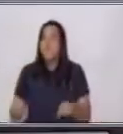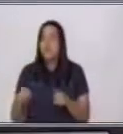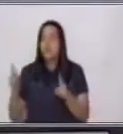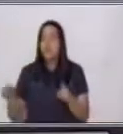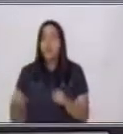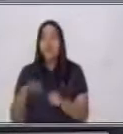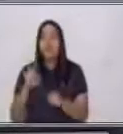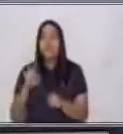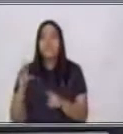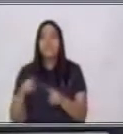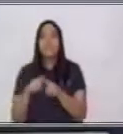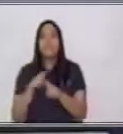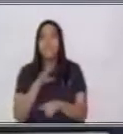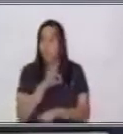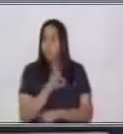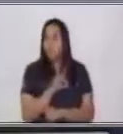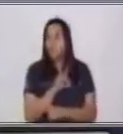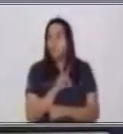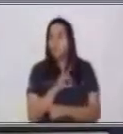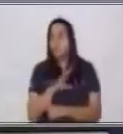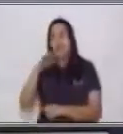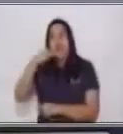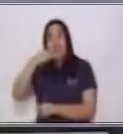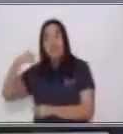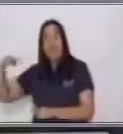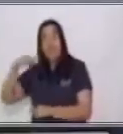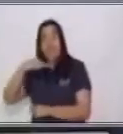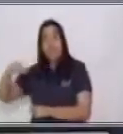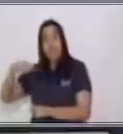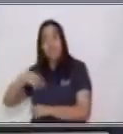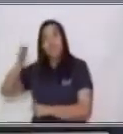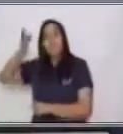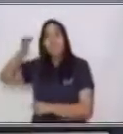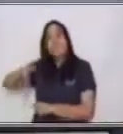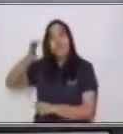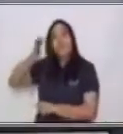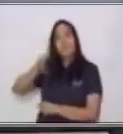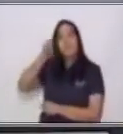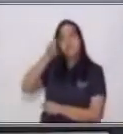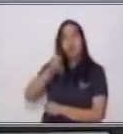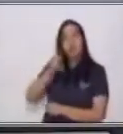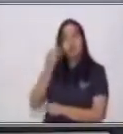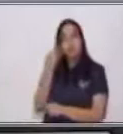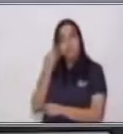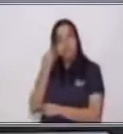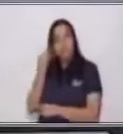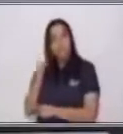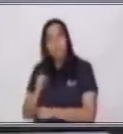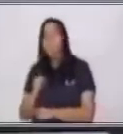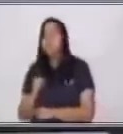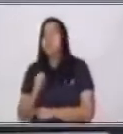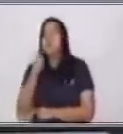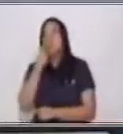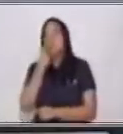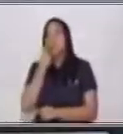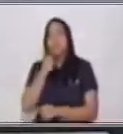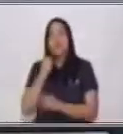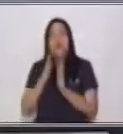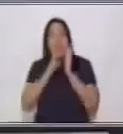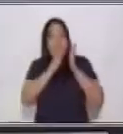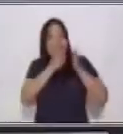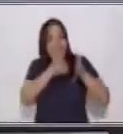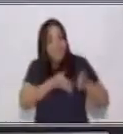que teníamos al inicio. Estos números, que regularmente son fraccionarios, se conocen como